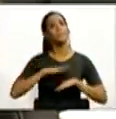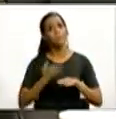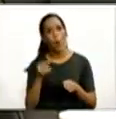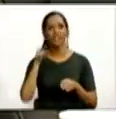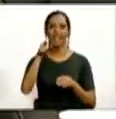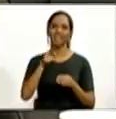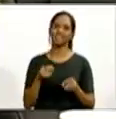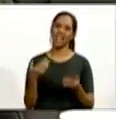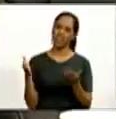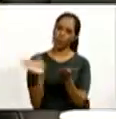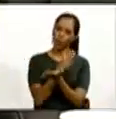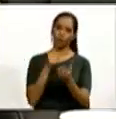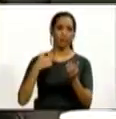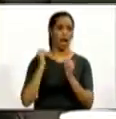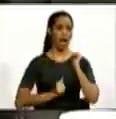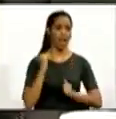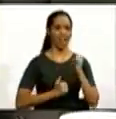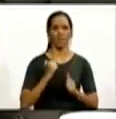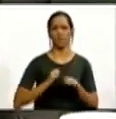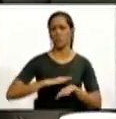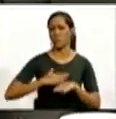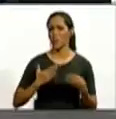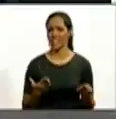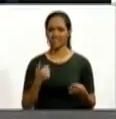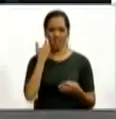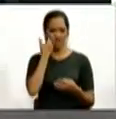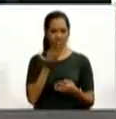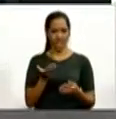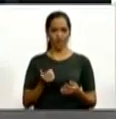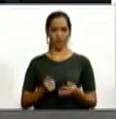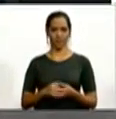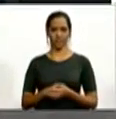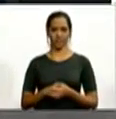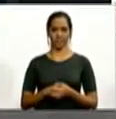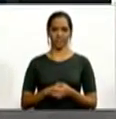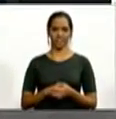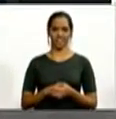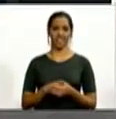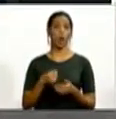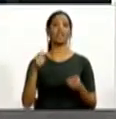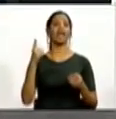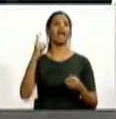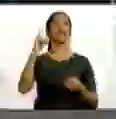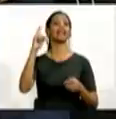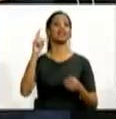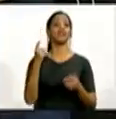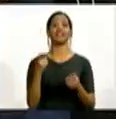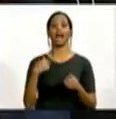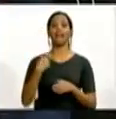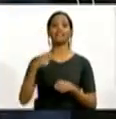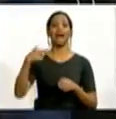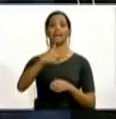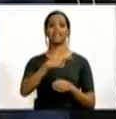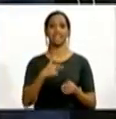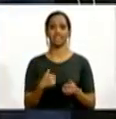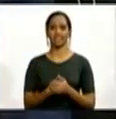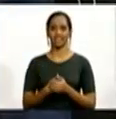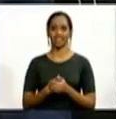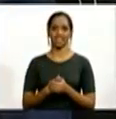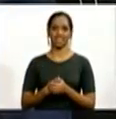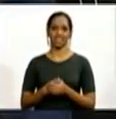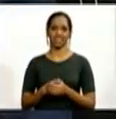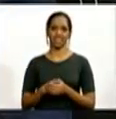sales corriendo? ¿Por qué corres? Por eso se ve feo. Dice que lo iba a dejar el taxi. Y que la maleta, él iba a recoger la maleta